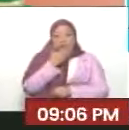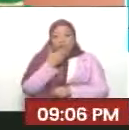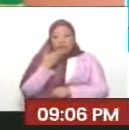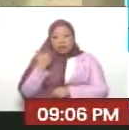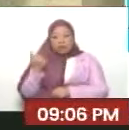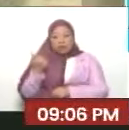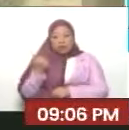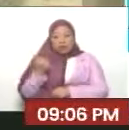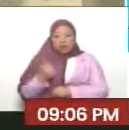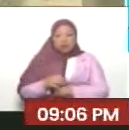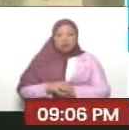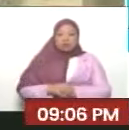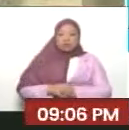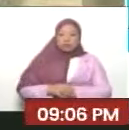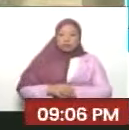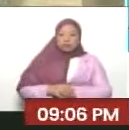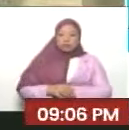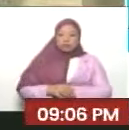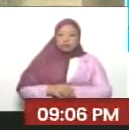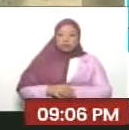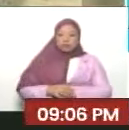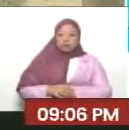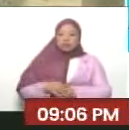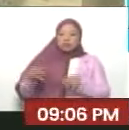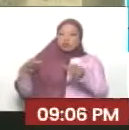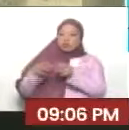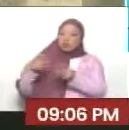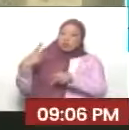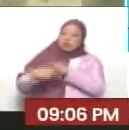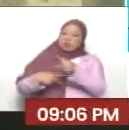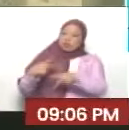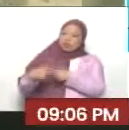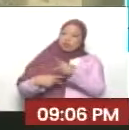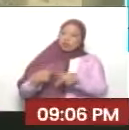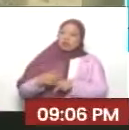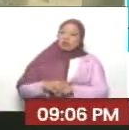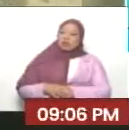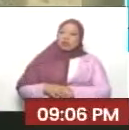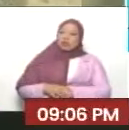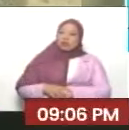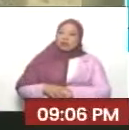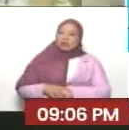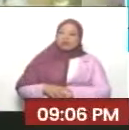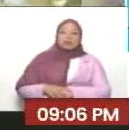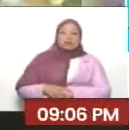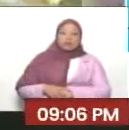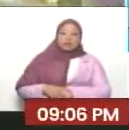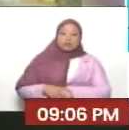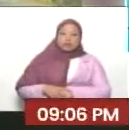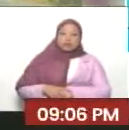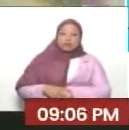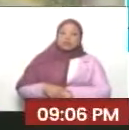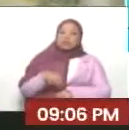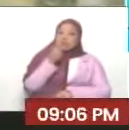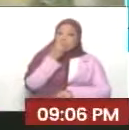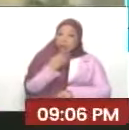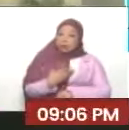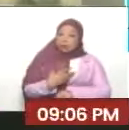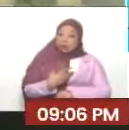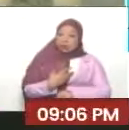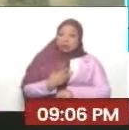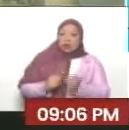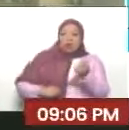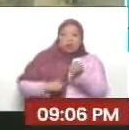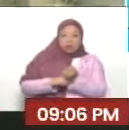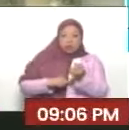mejorar la calidad y un grupo de productores tenemos tiempo en esto y afortunadamente con